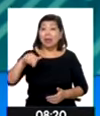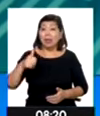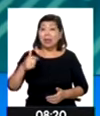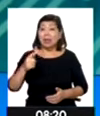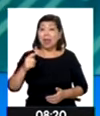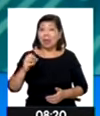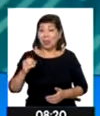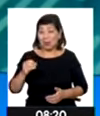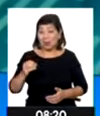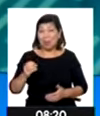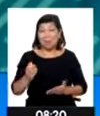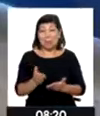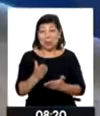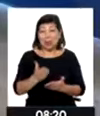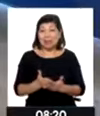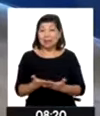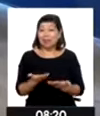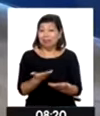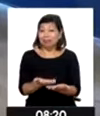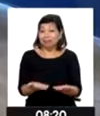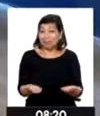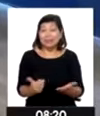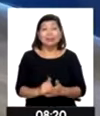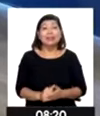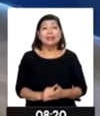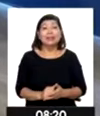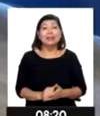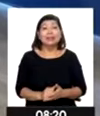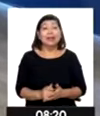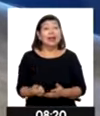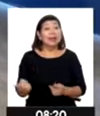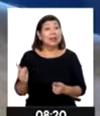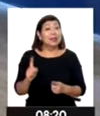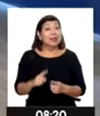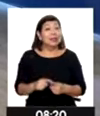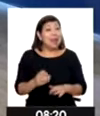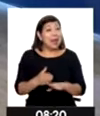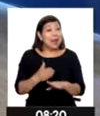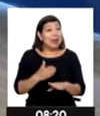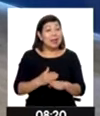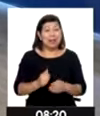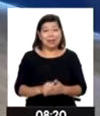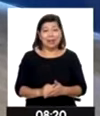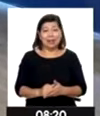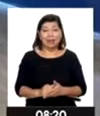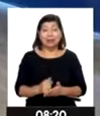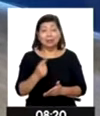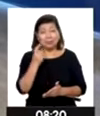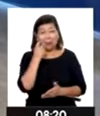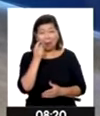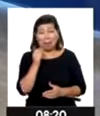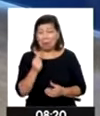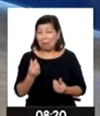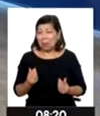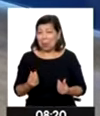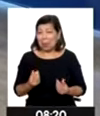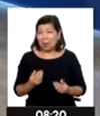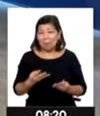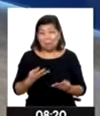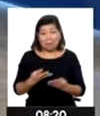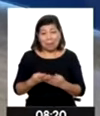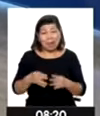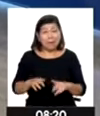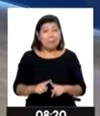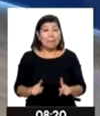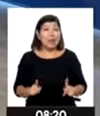puso sobre la mesa este término que hasta antes de eso se conocía muy poco, ¿no? La prisión preventiva,